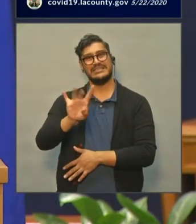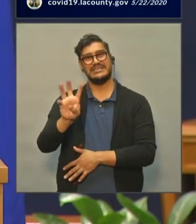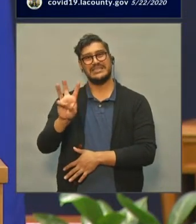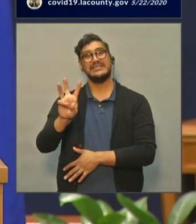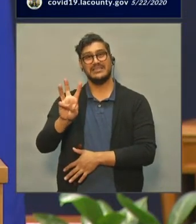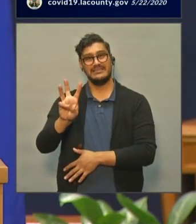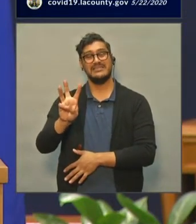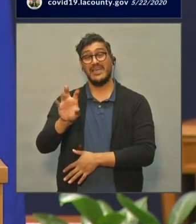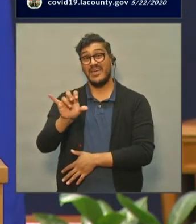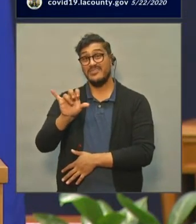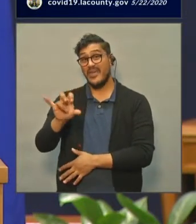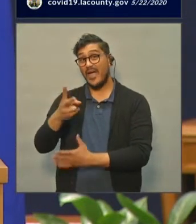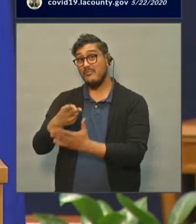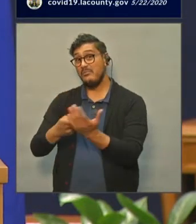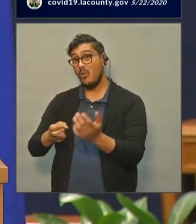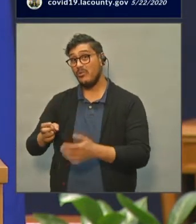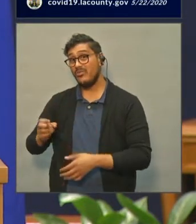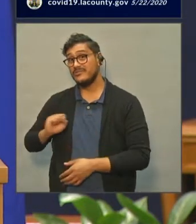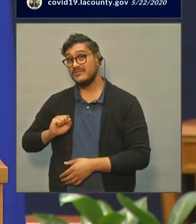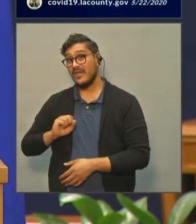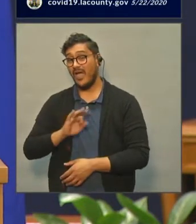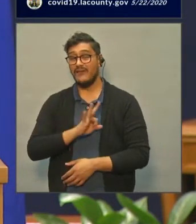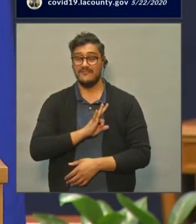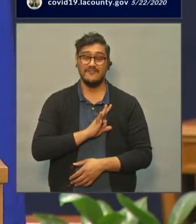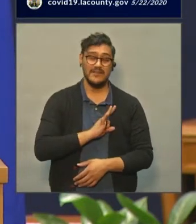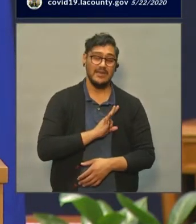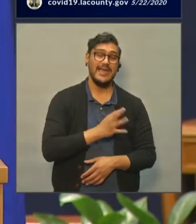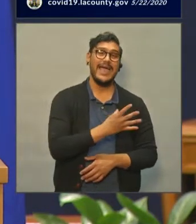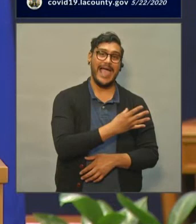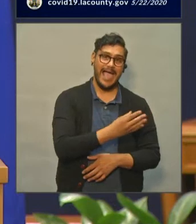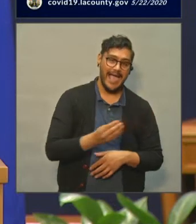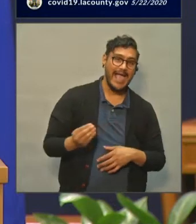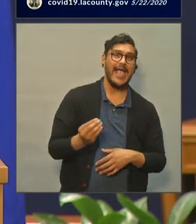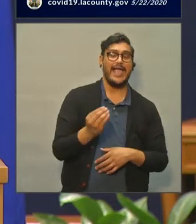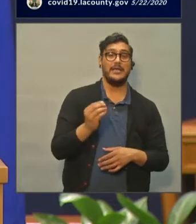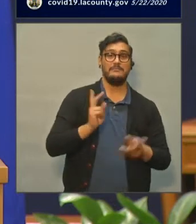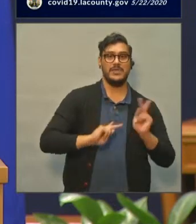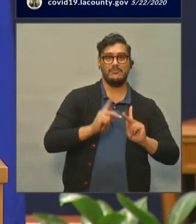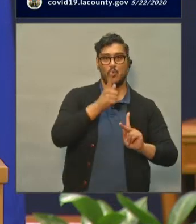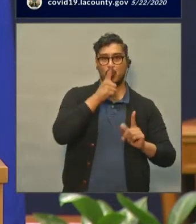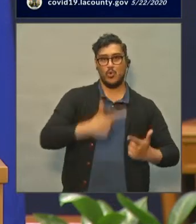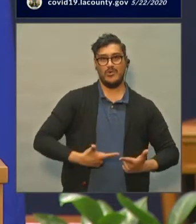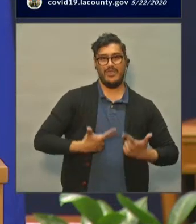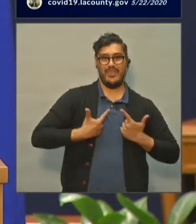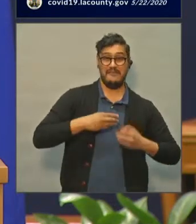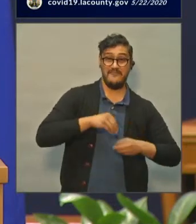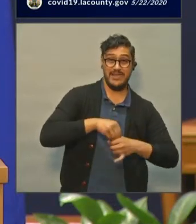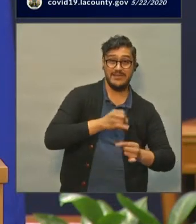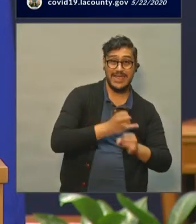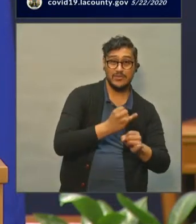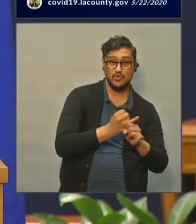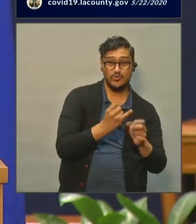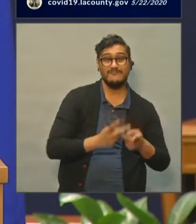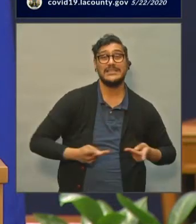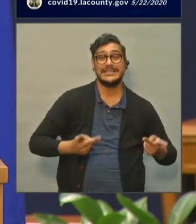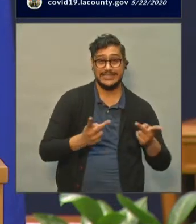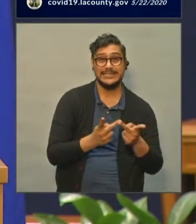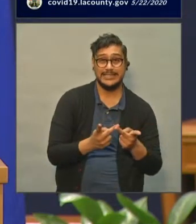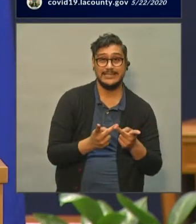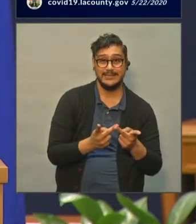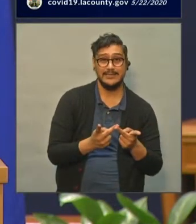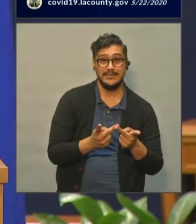10,886 y esto incluye a 7,046 residentes y 3,840 miembros del